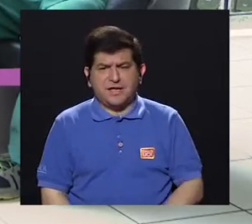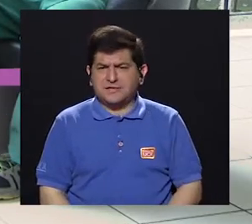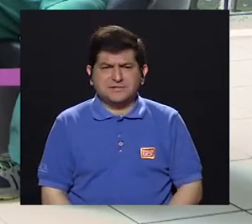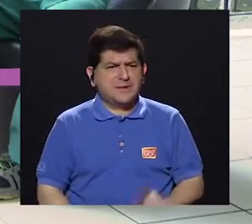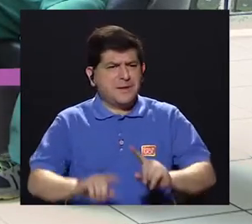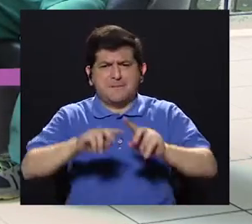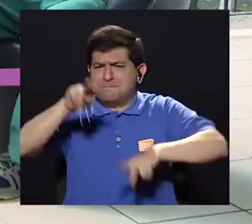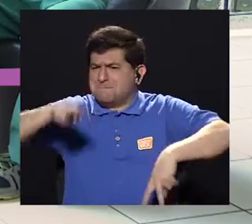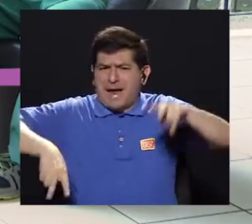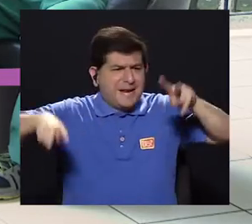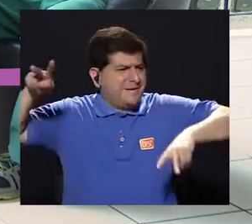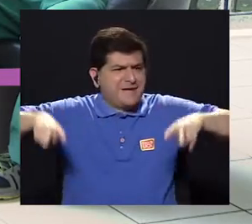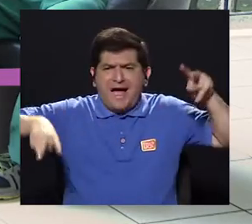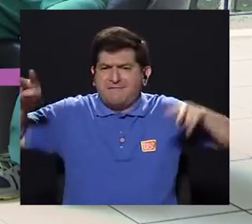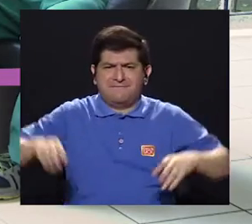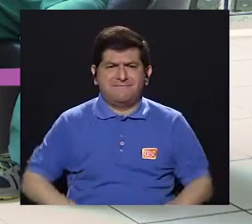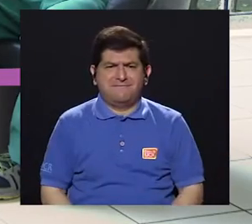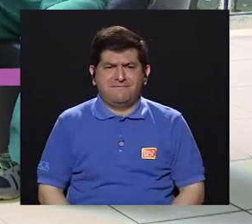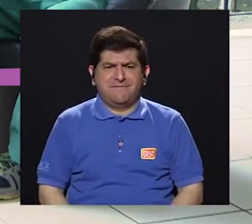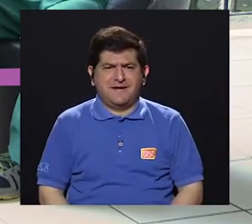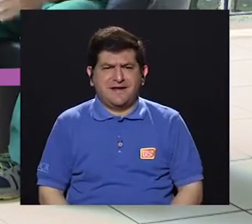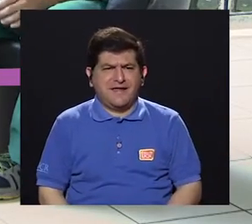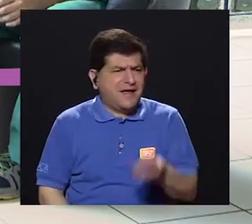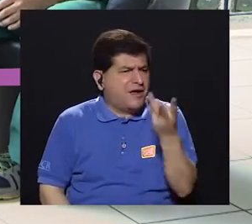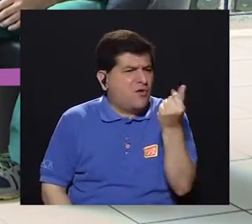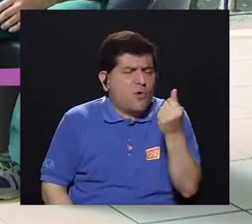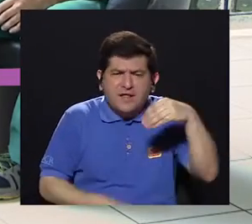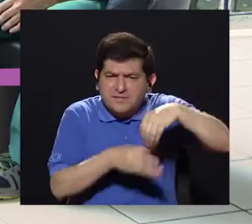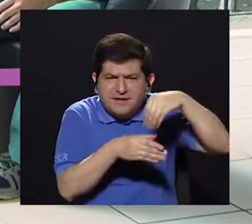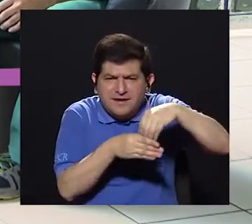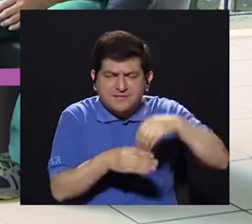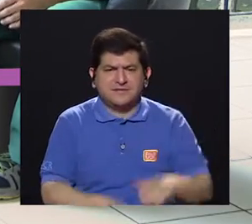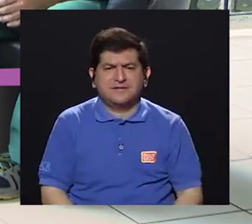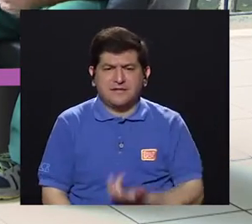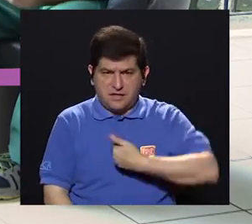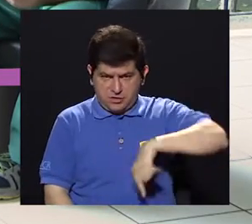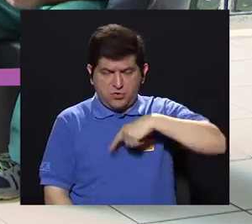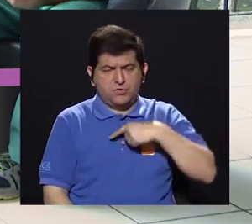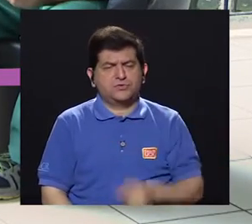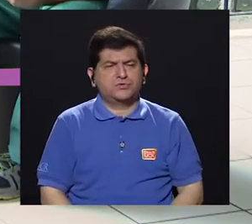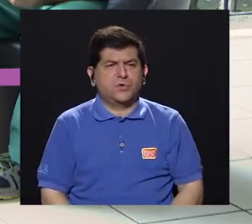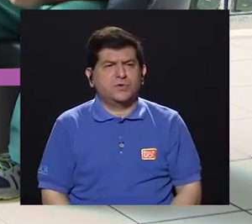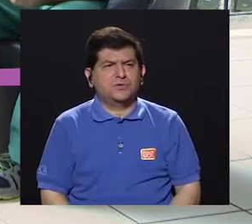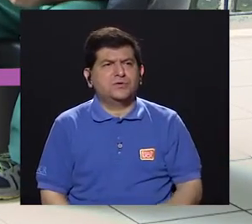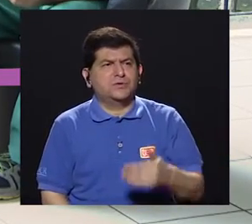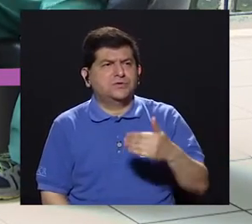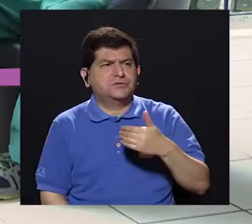bastante amplio, utiliza un espectro de dosis. Sí, por ejemplo, nosotros manejamos